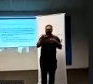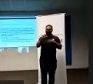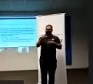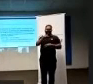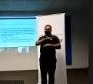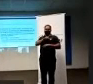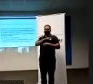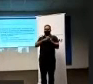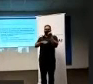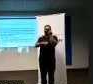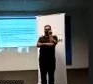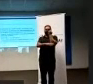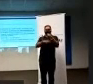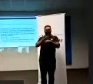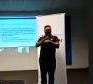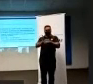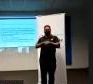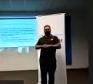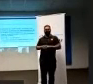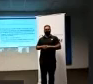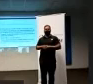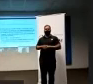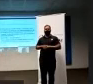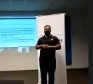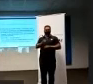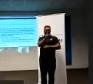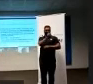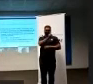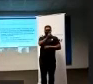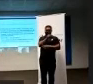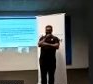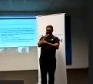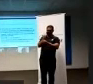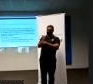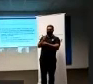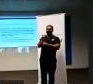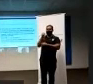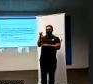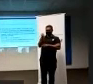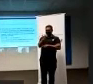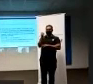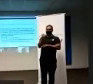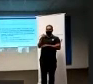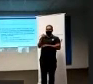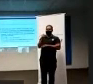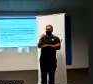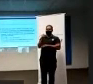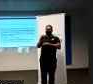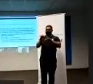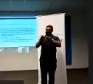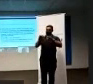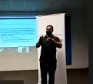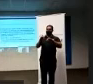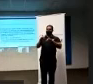antecedentes de uso de inmunoglobulina o hemos derivado hace menos de 3 meses, tratamiento quimioterápico o con radioterapia hace menos de 36